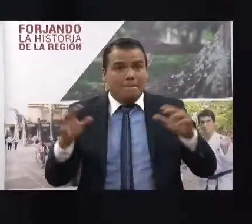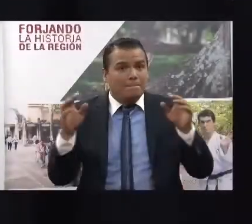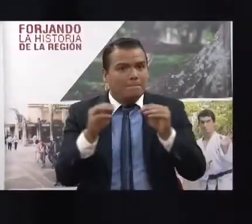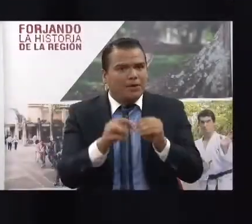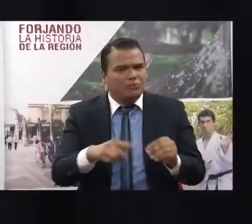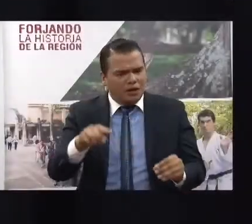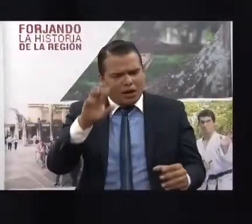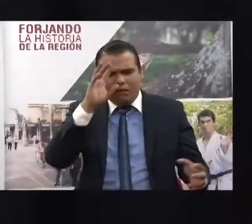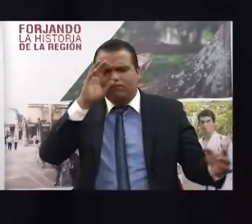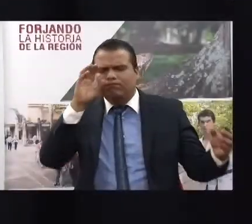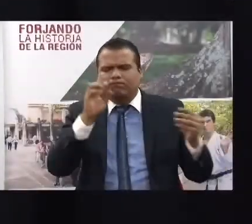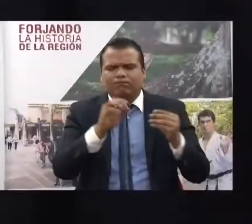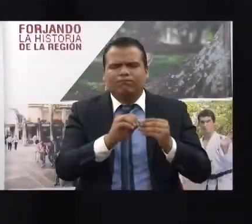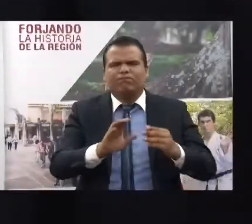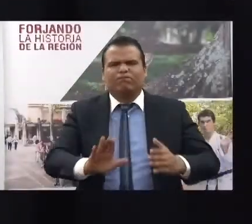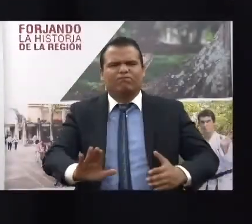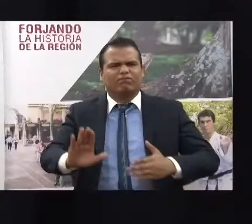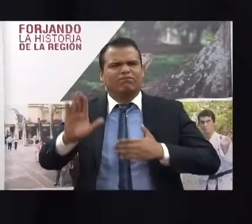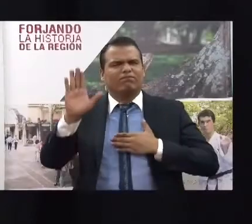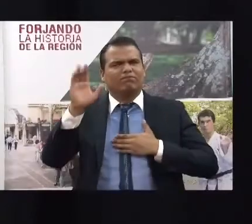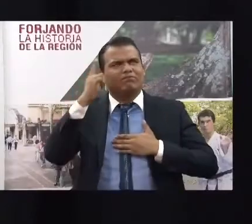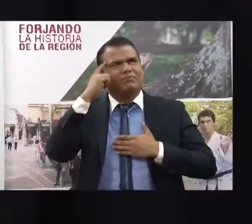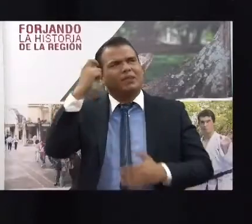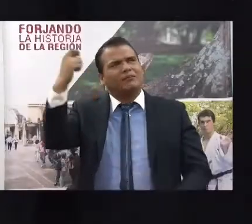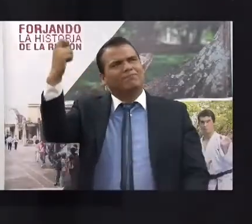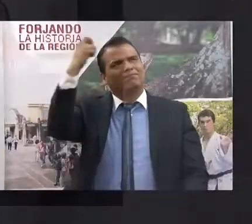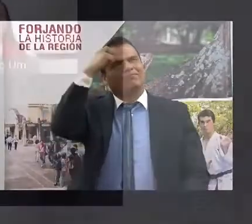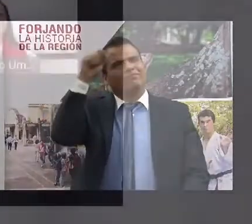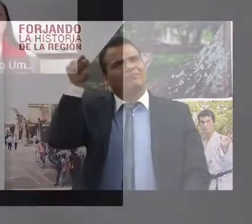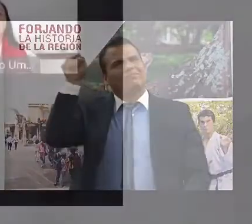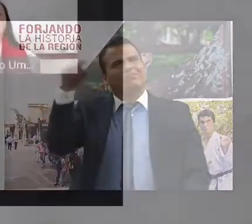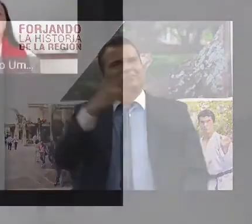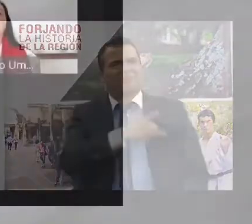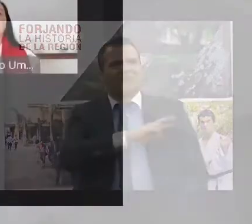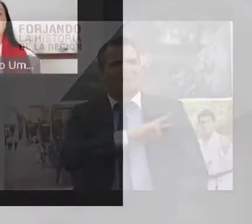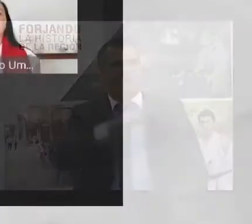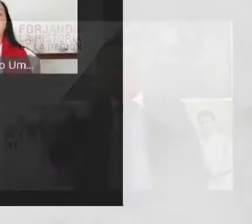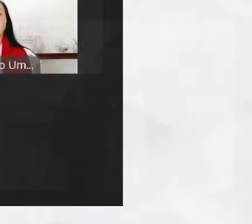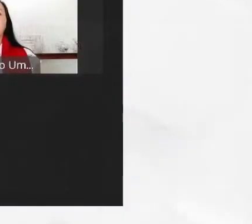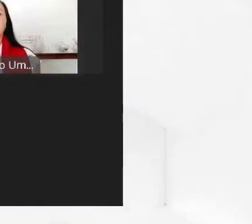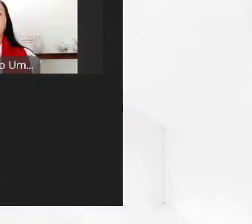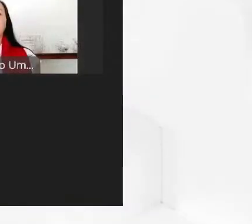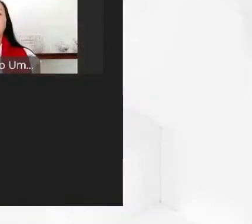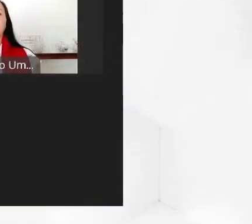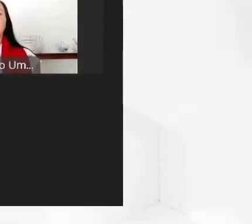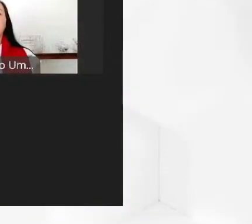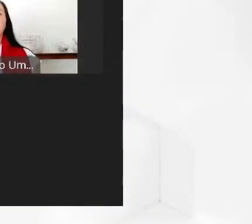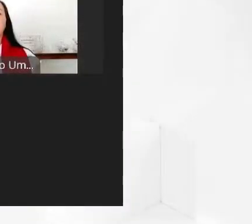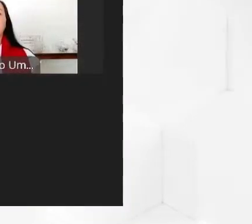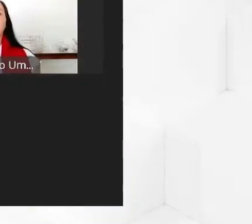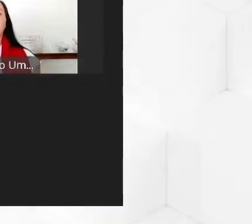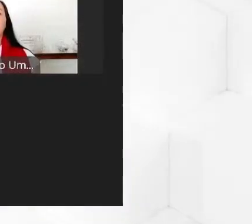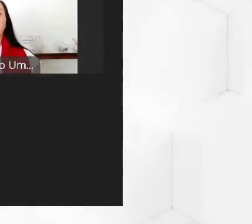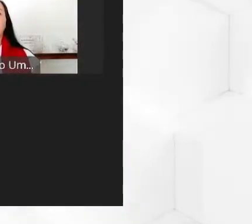os comprometéis a no olvidar vuestra alma mater y recordar cómo ella contribuyó